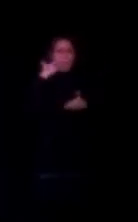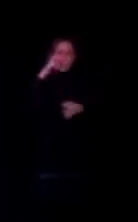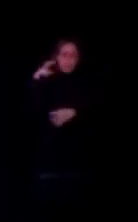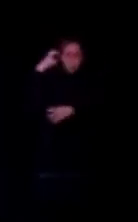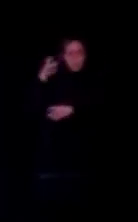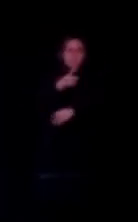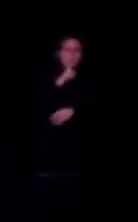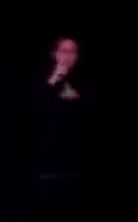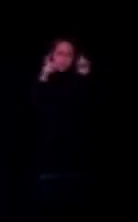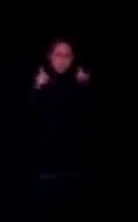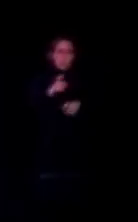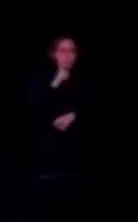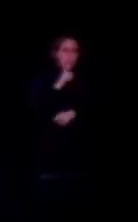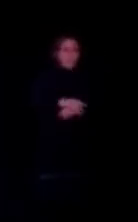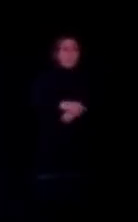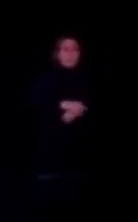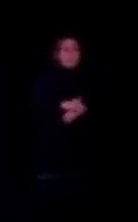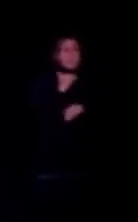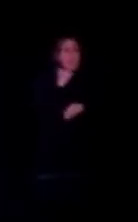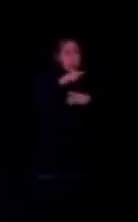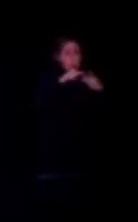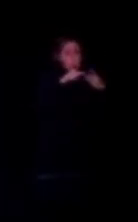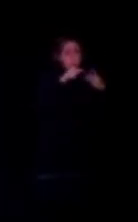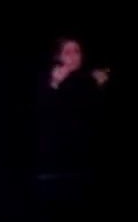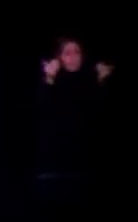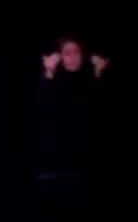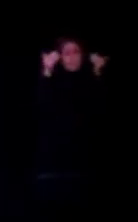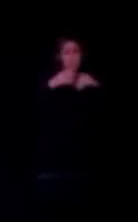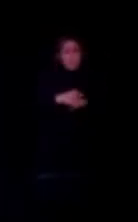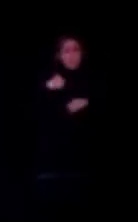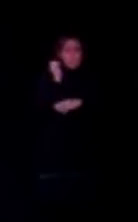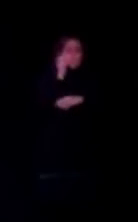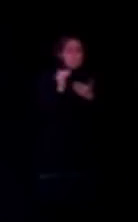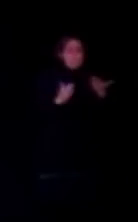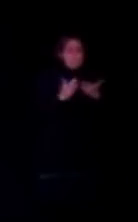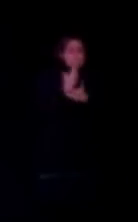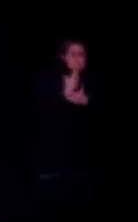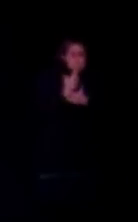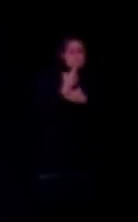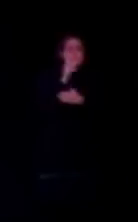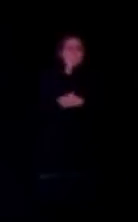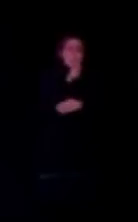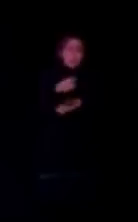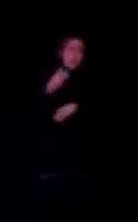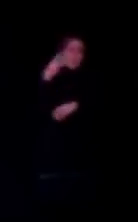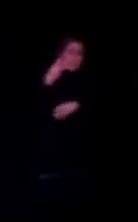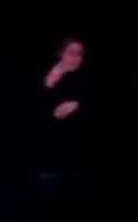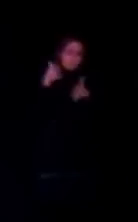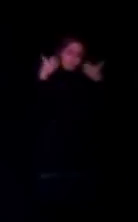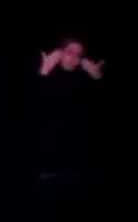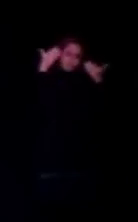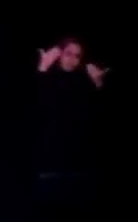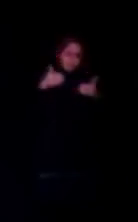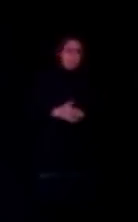el este es mi pequeño homenaje así en medio de la charla para reconocer en ellos a todas las